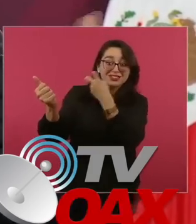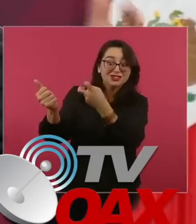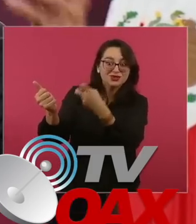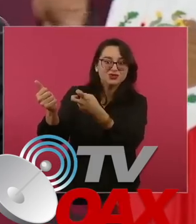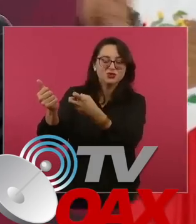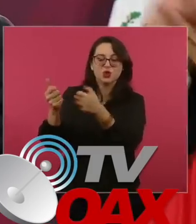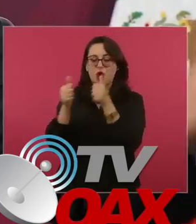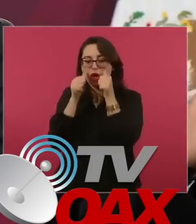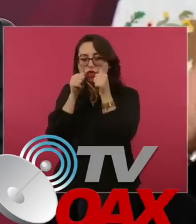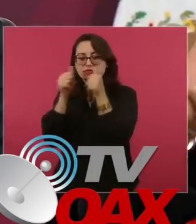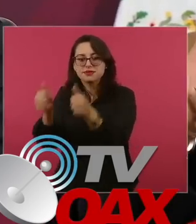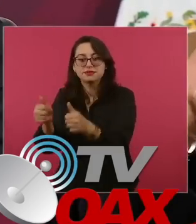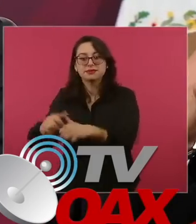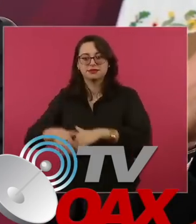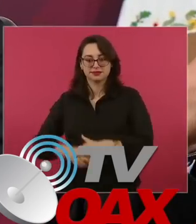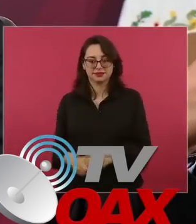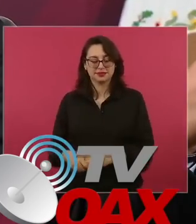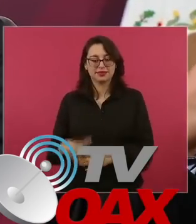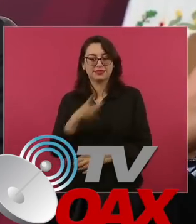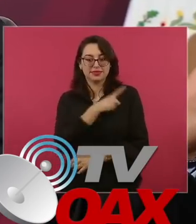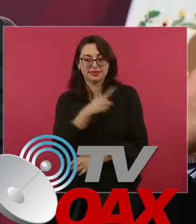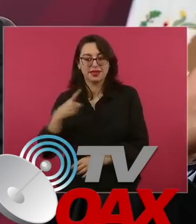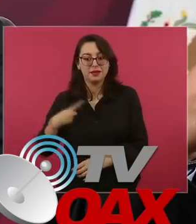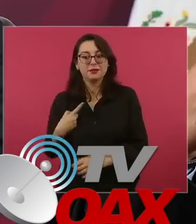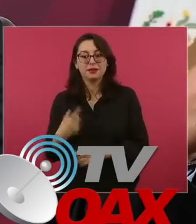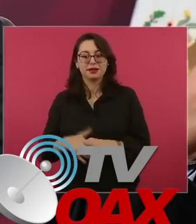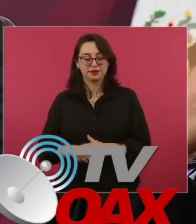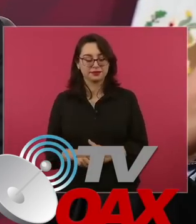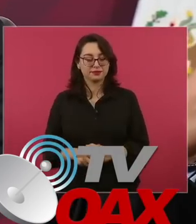tanto consumo de droga?